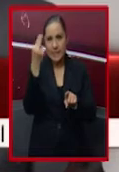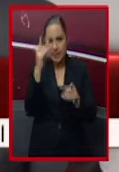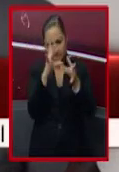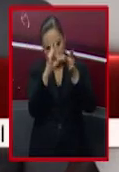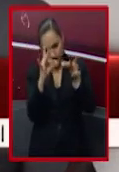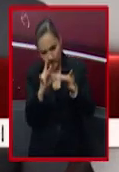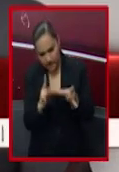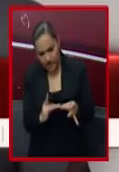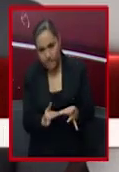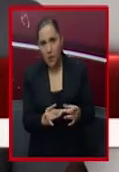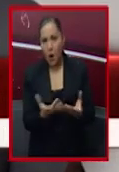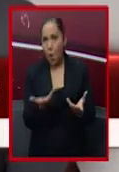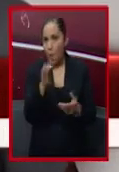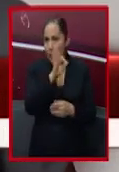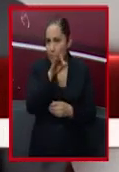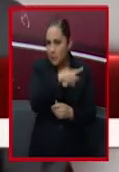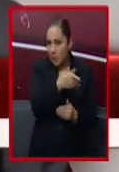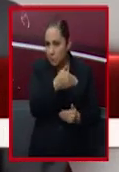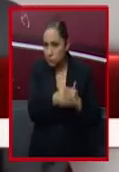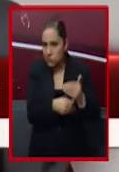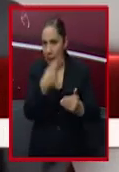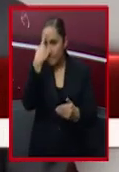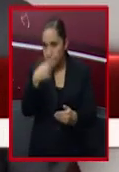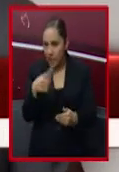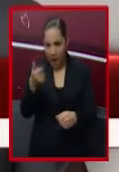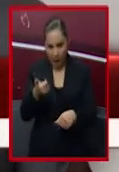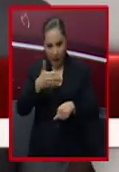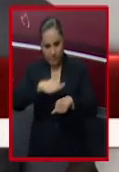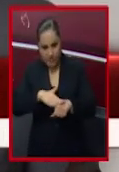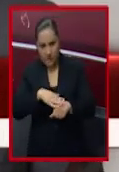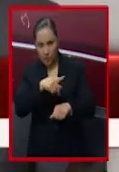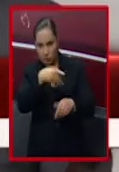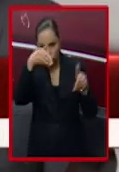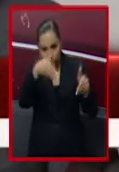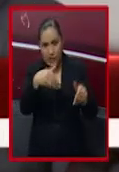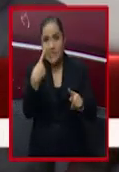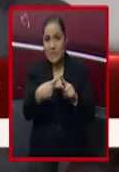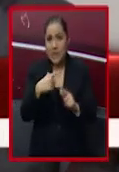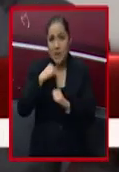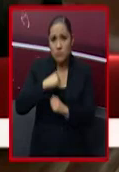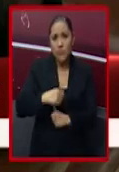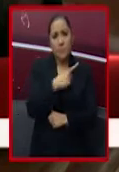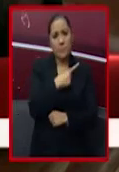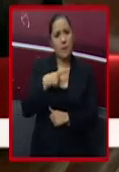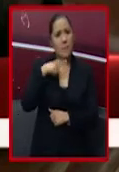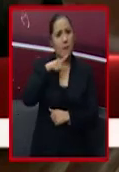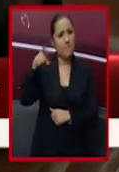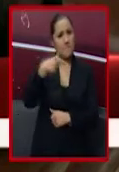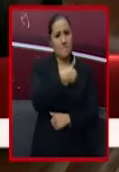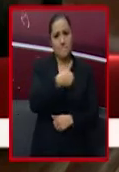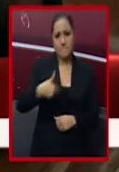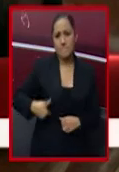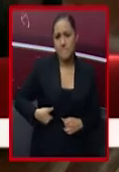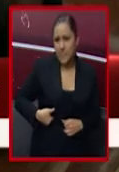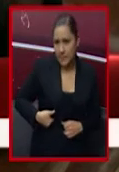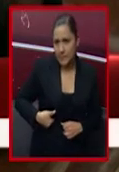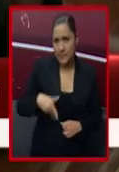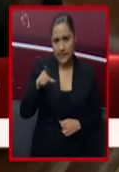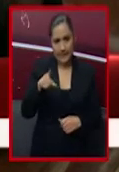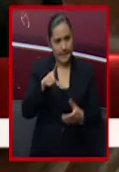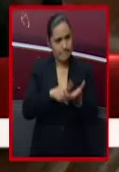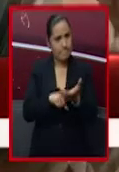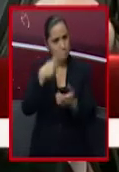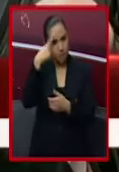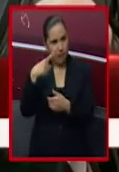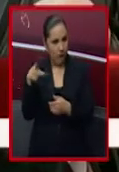la esfera administrativa, sería una competencia del presidente de la República mediante el reglamento